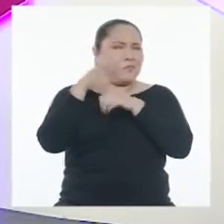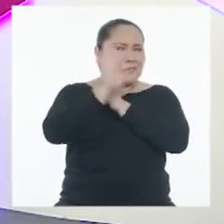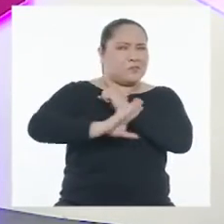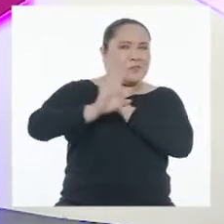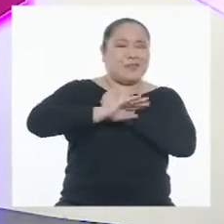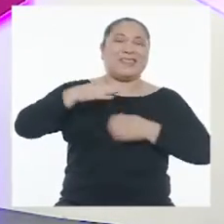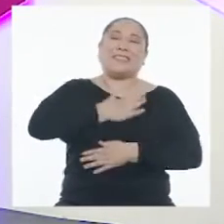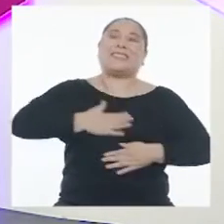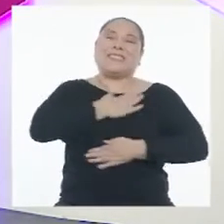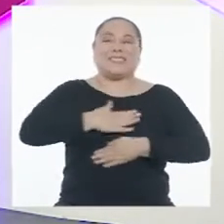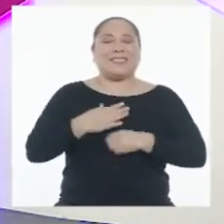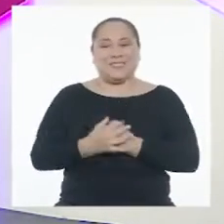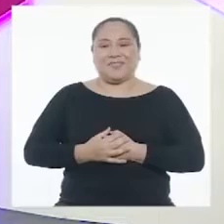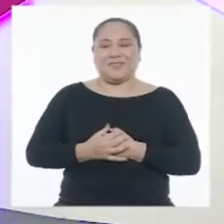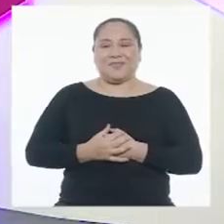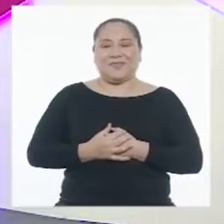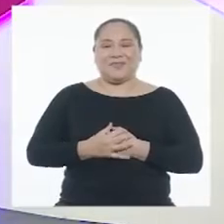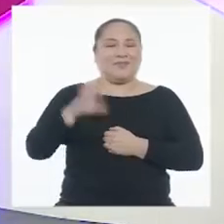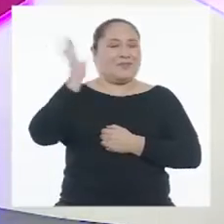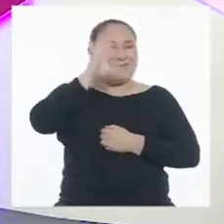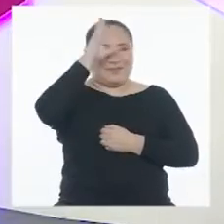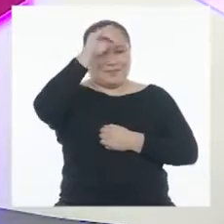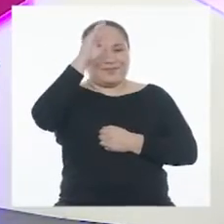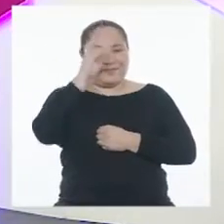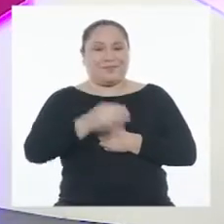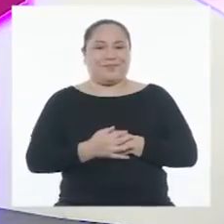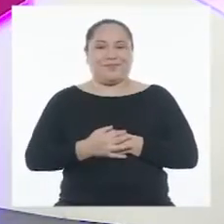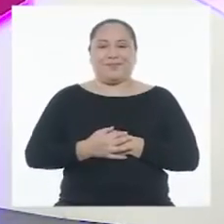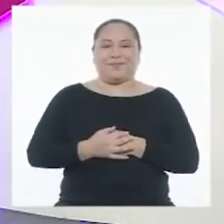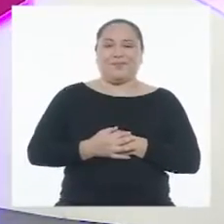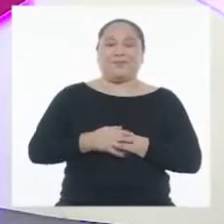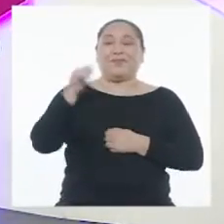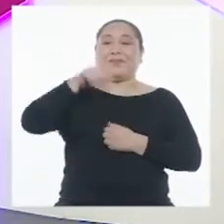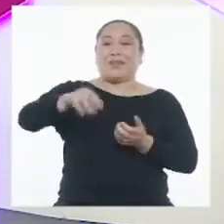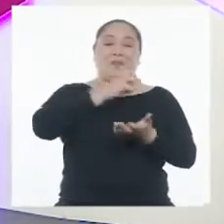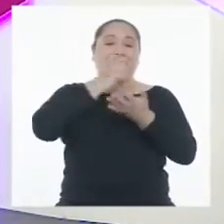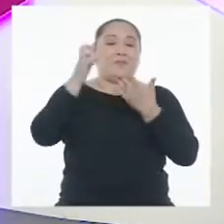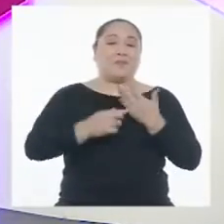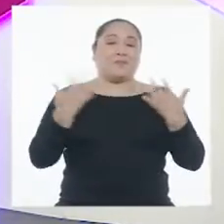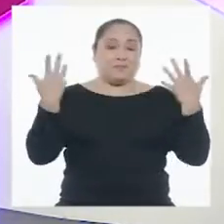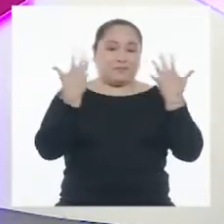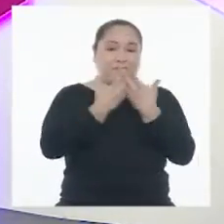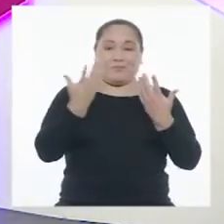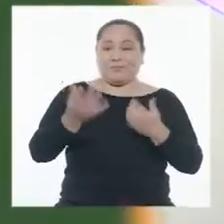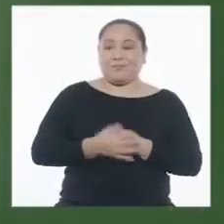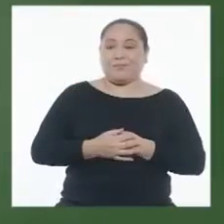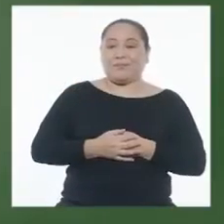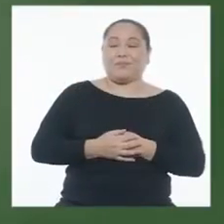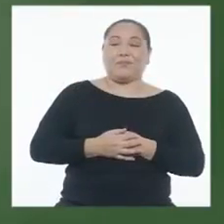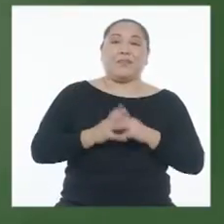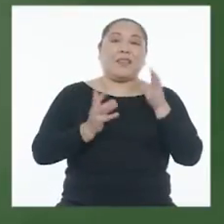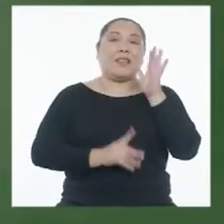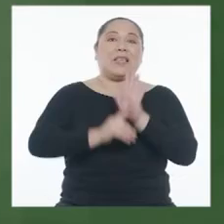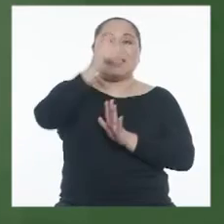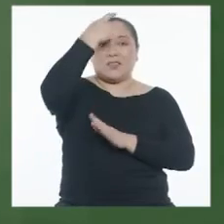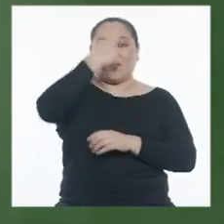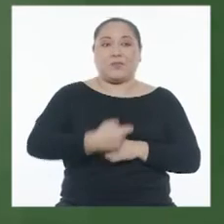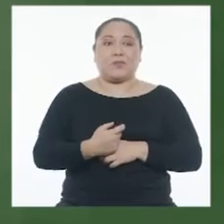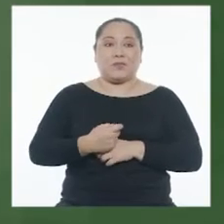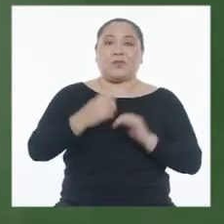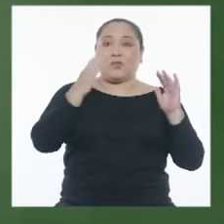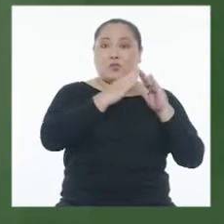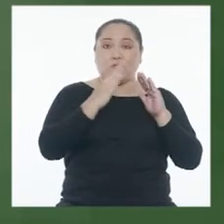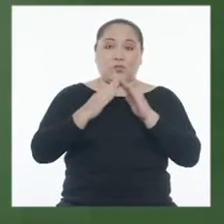manera segura y divertida. ¡Hola chicos! Y el programa de hoy tratará sobre desarrollo